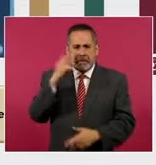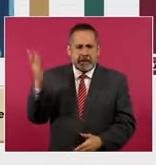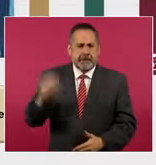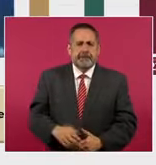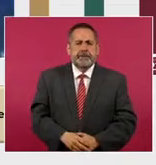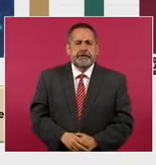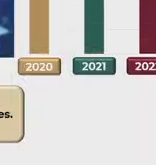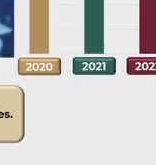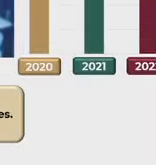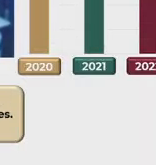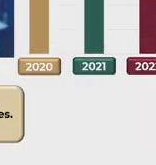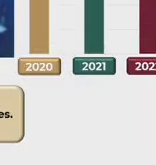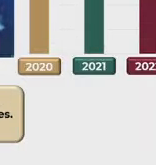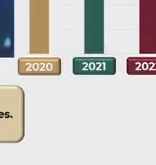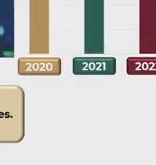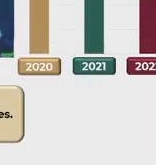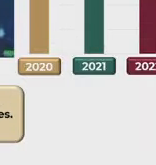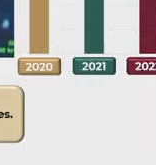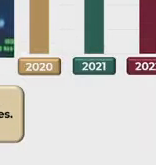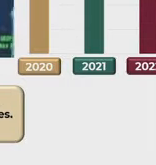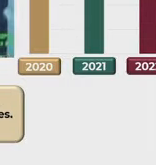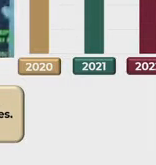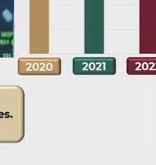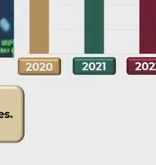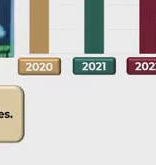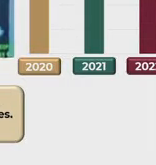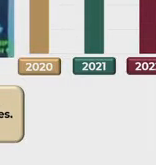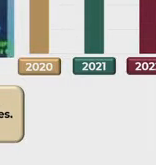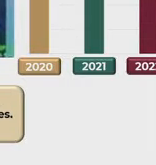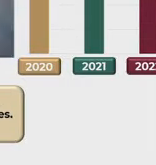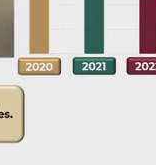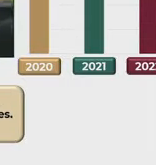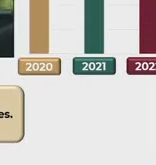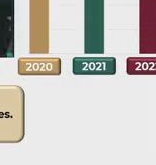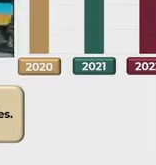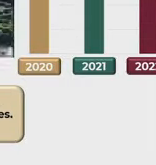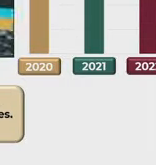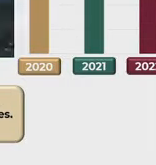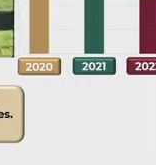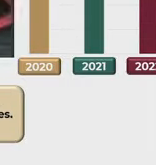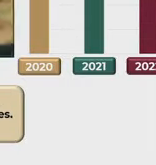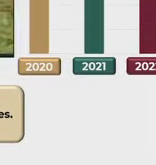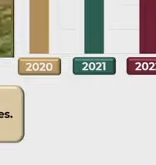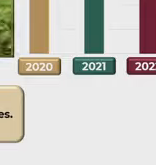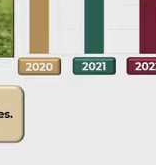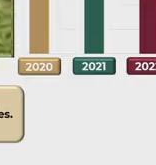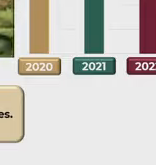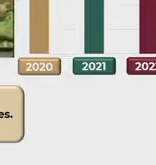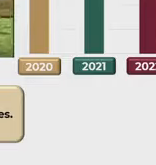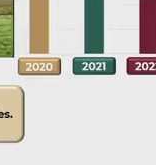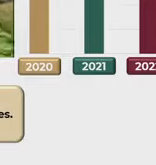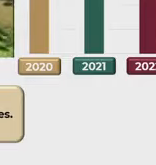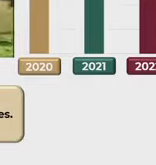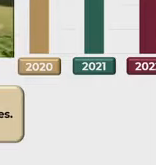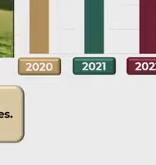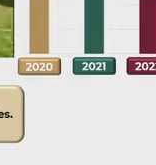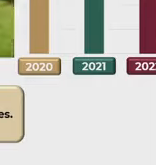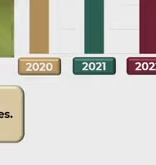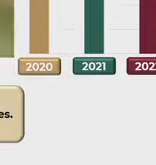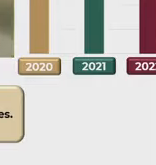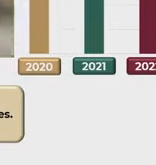través de esto, hay una cooperación regional para la vigilancia y protección del espacio aéreo, en donde se tome el